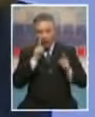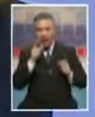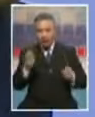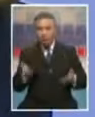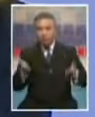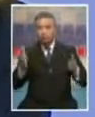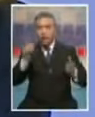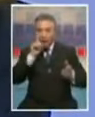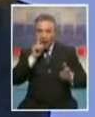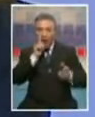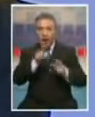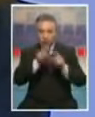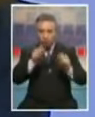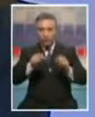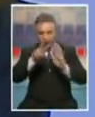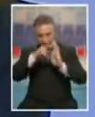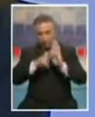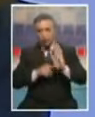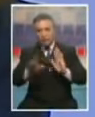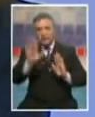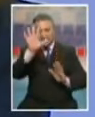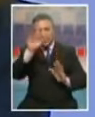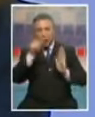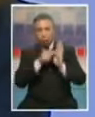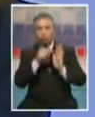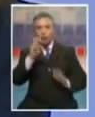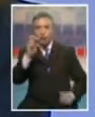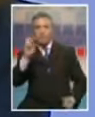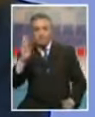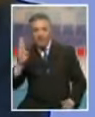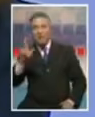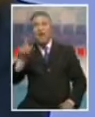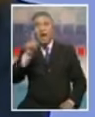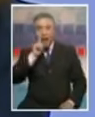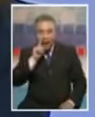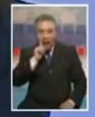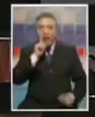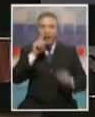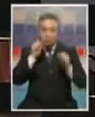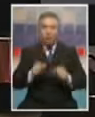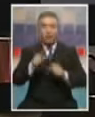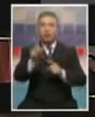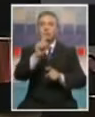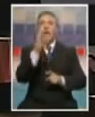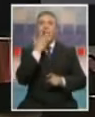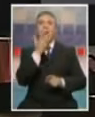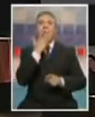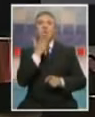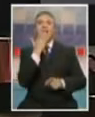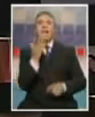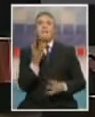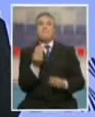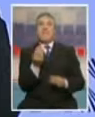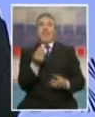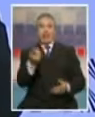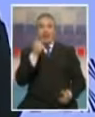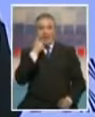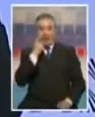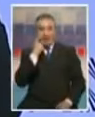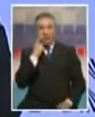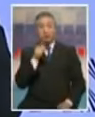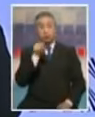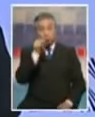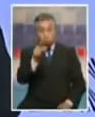este crecimiento. Hay condiciones para hacer una reforma tributaria de 5 puntos del PIB. Hay espacio para no hablar desde el miedo, Evelyn Matthei. Yo creo que